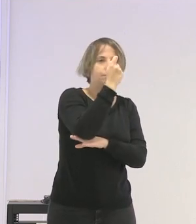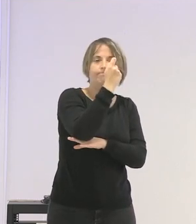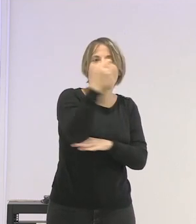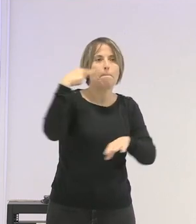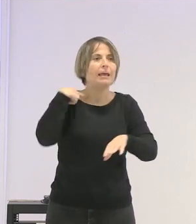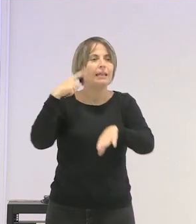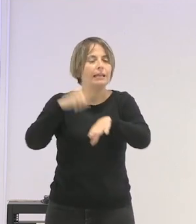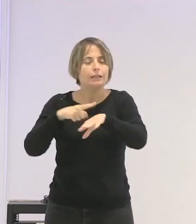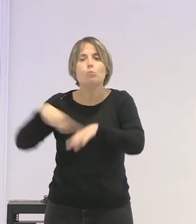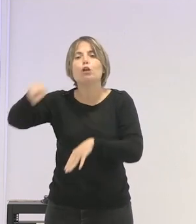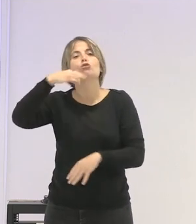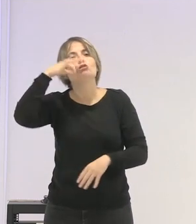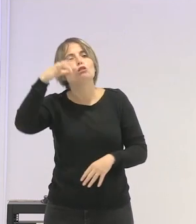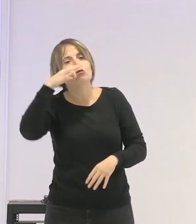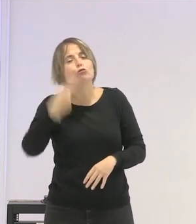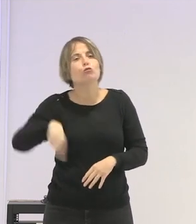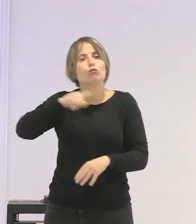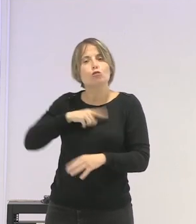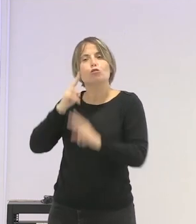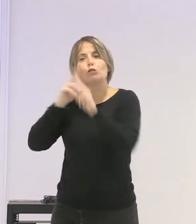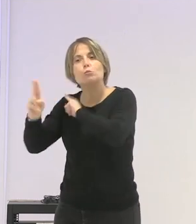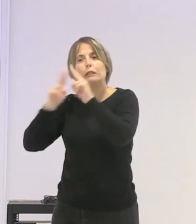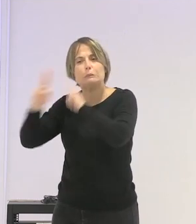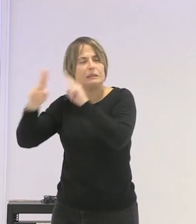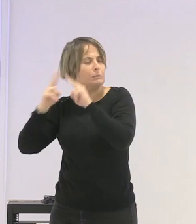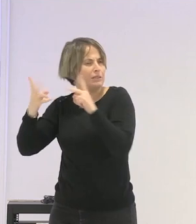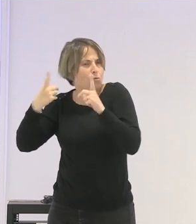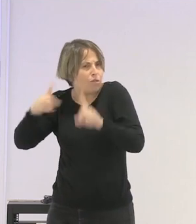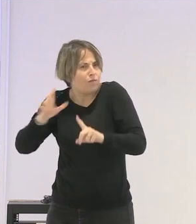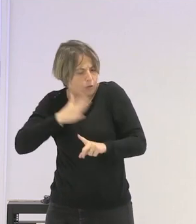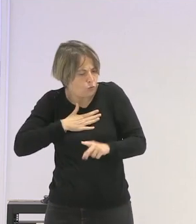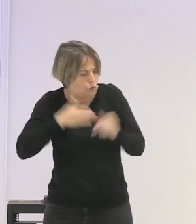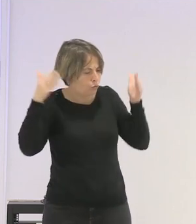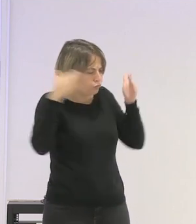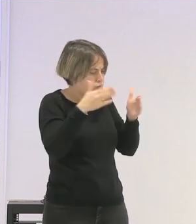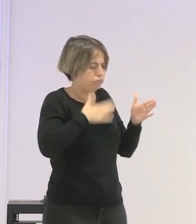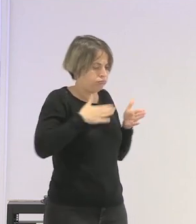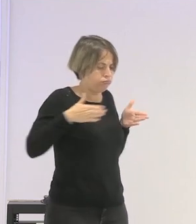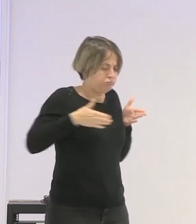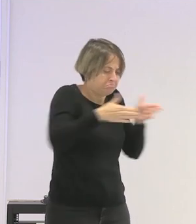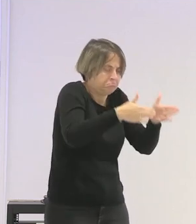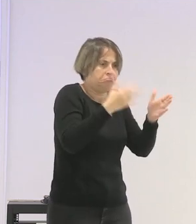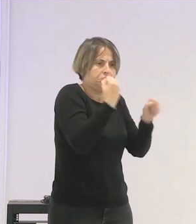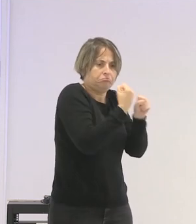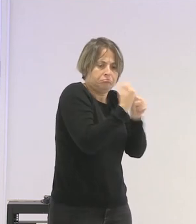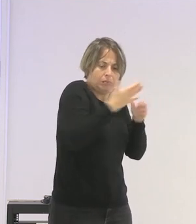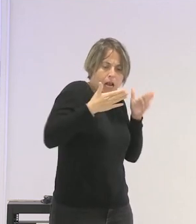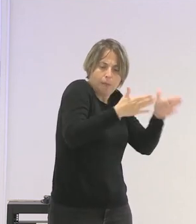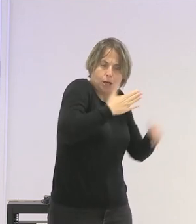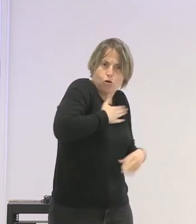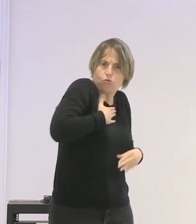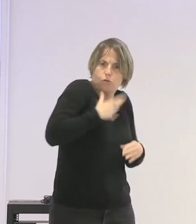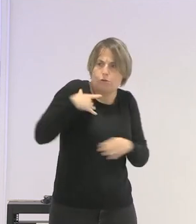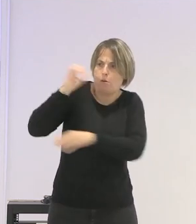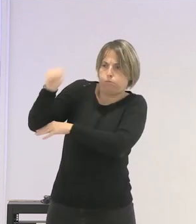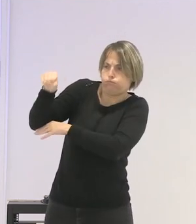porque ellos hagan ese discurso nosotros tengamos que contestar todo el rato, ¿no? Tenemos que también tener una agenda de avanzada, ¿no? Pensar qué es lo que